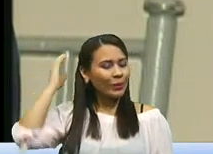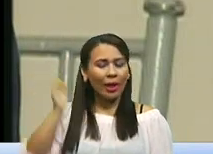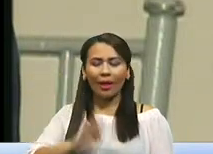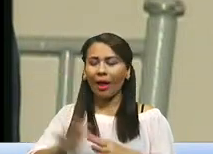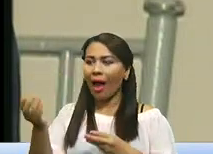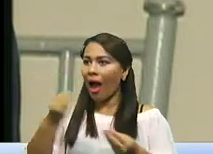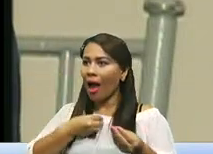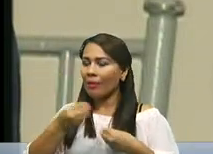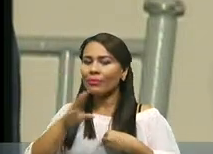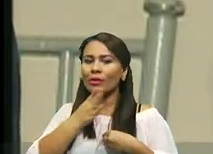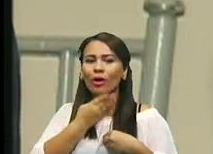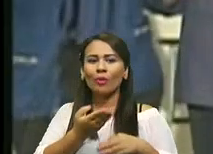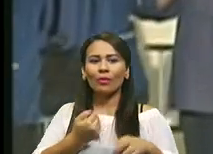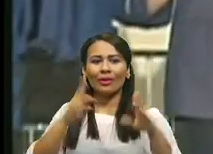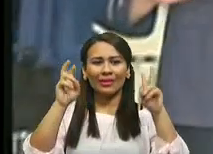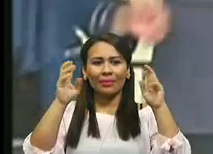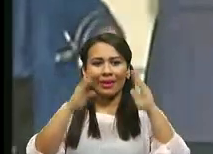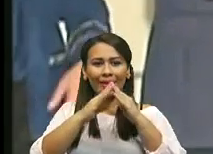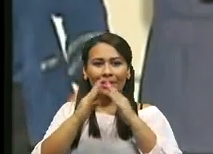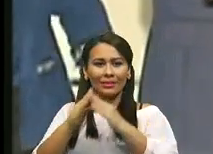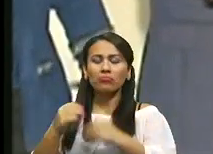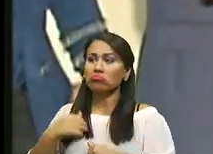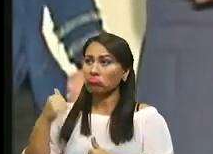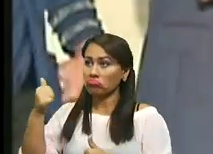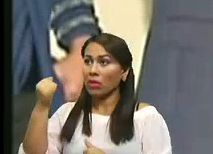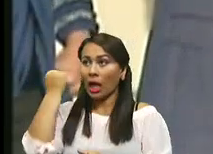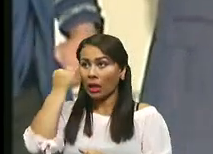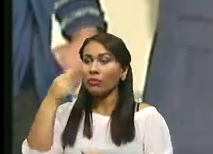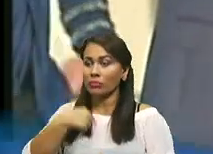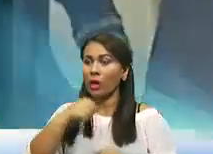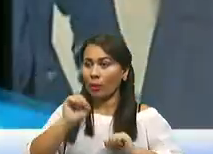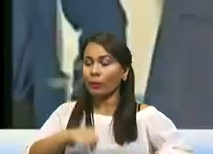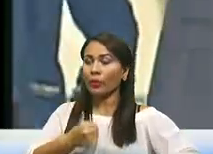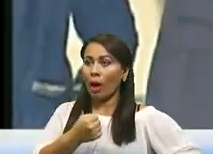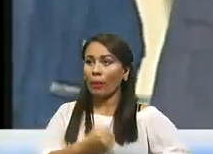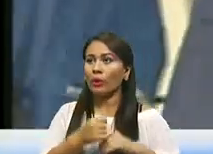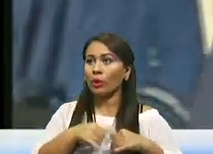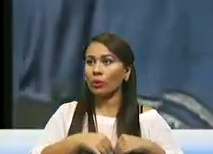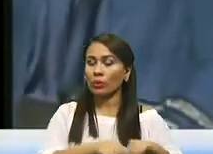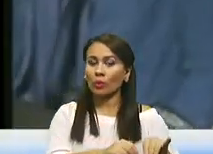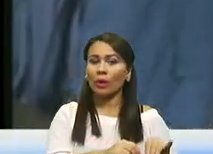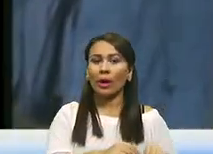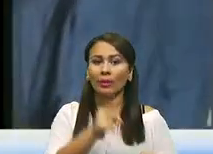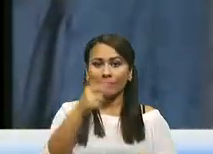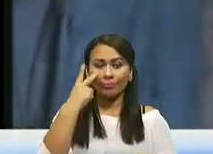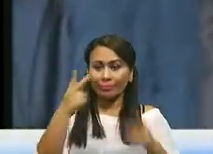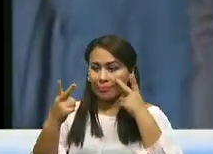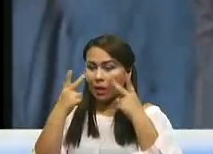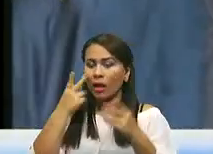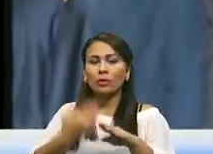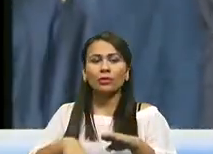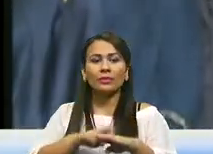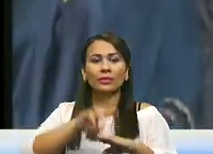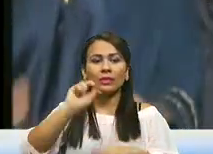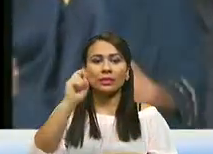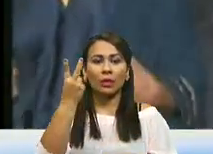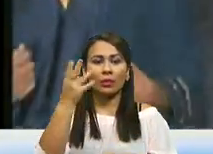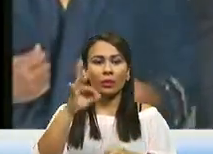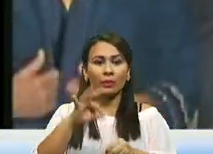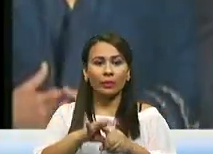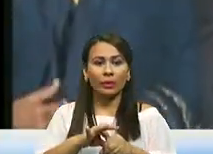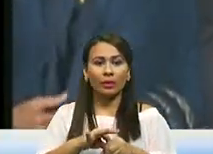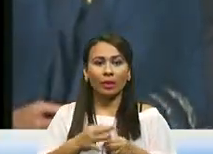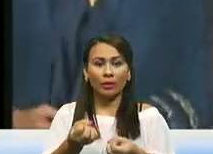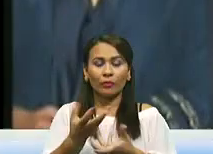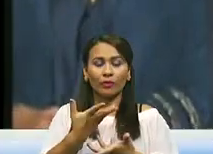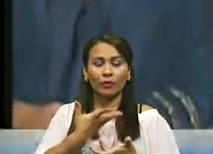ejemplo, al tema de vivienda. Así, la candidatura de Guillermo Lasso sigue sumando respaldos con miras a la segunda vuelta electoral.